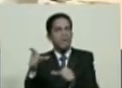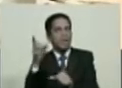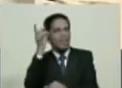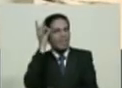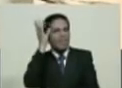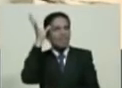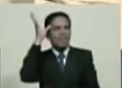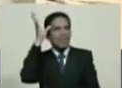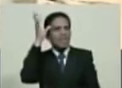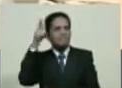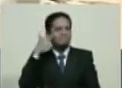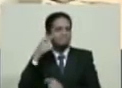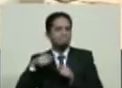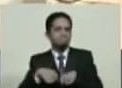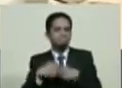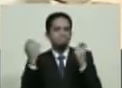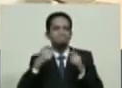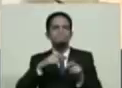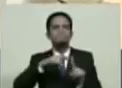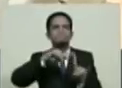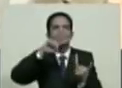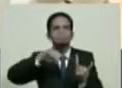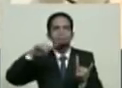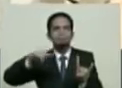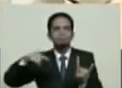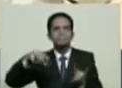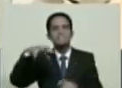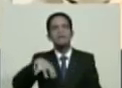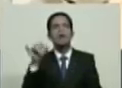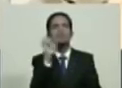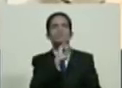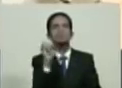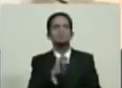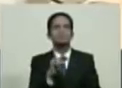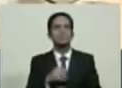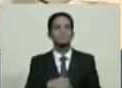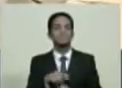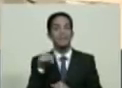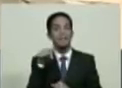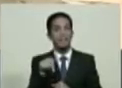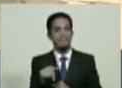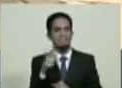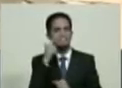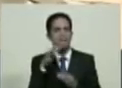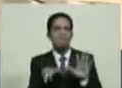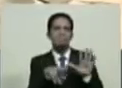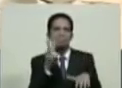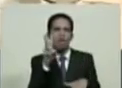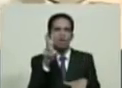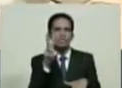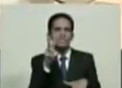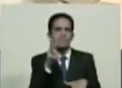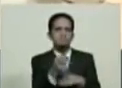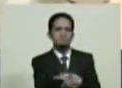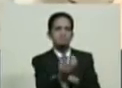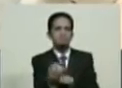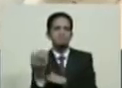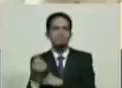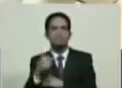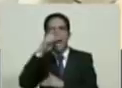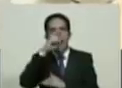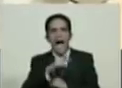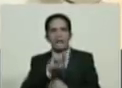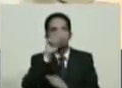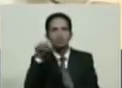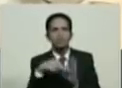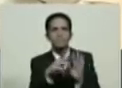para el sabotaje eléctrico en la región zuliana. Esta es una de las 12 subestaciones que en el año